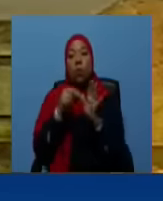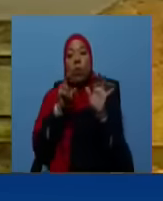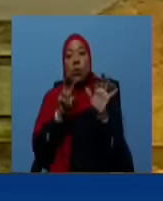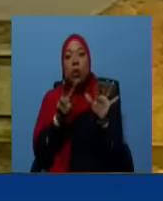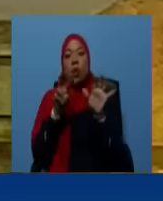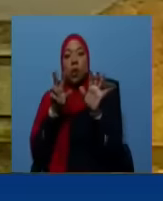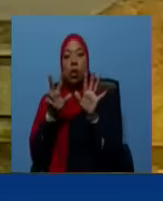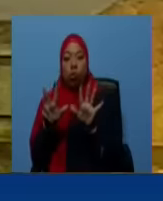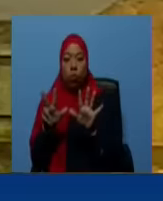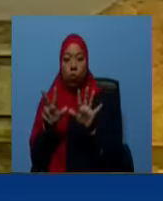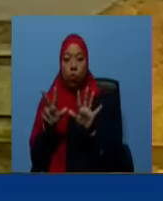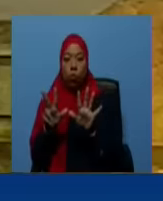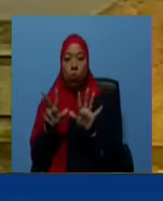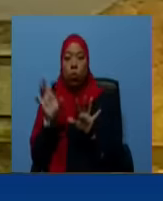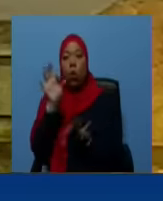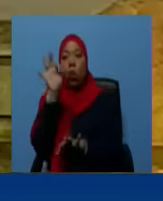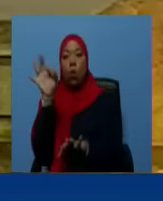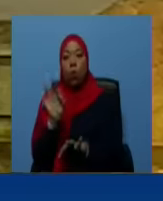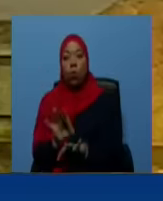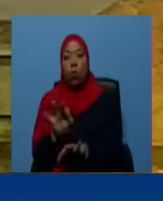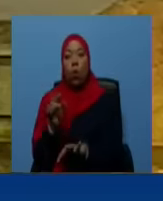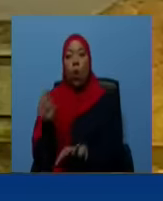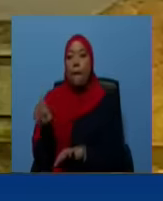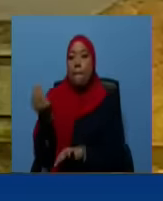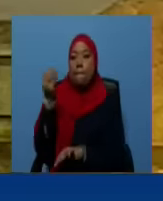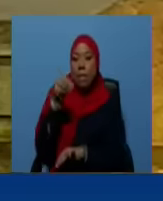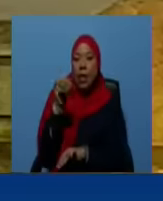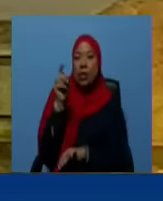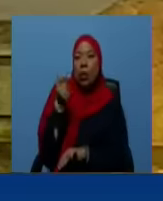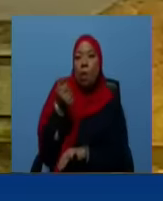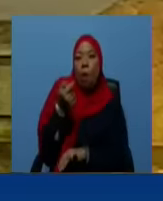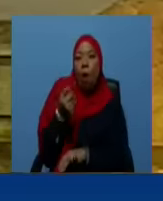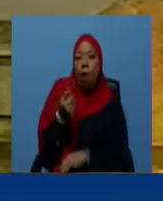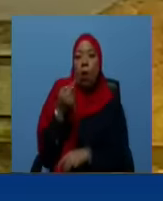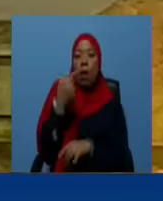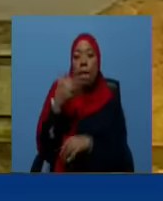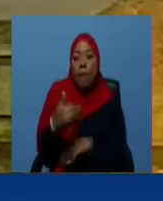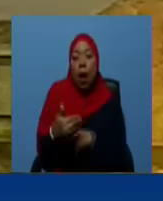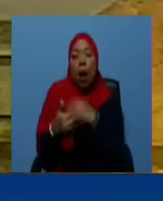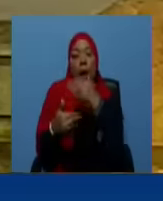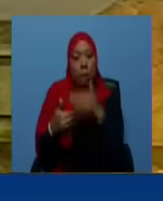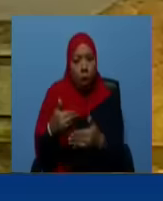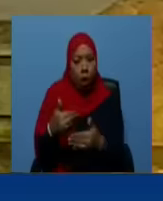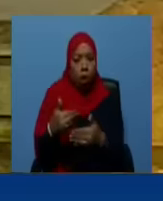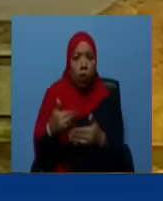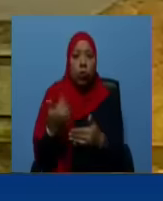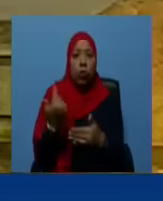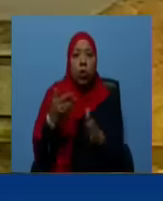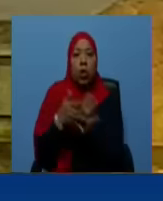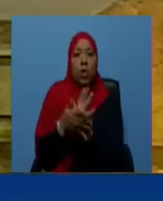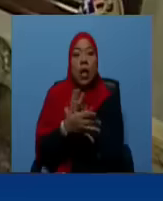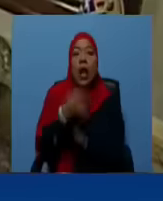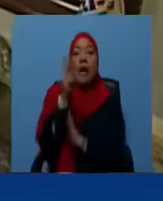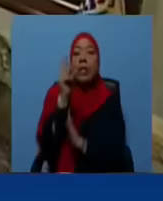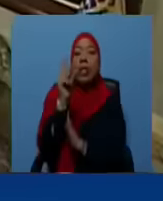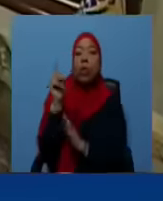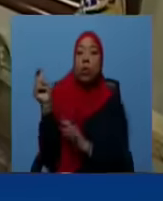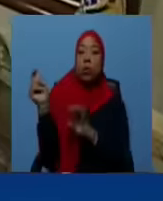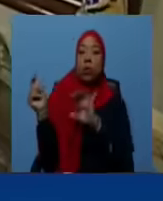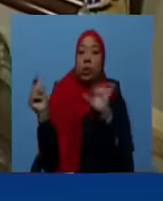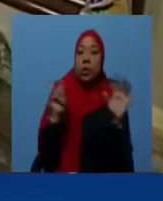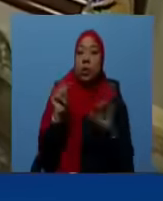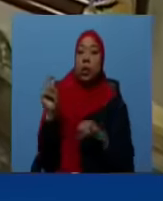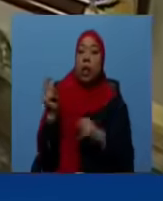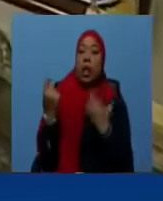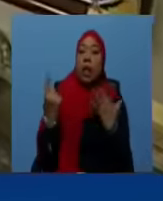8.78. Pudiéramos decir un pelito más, pero de pelito a pelito, sobre todo en el segundo semestre, donde hay más